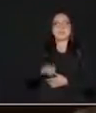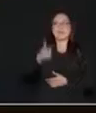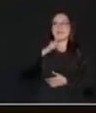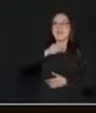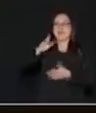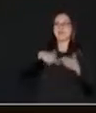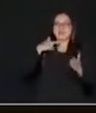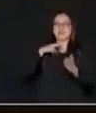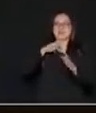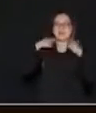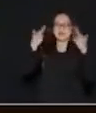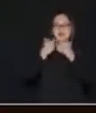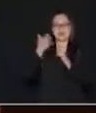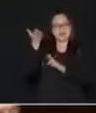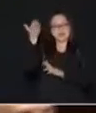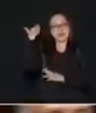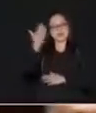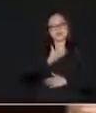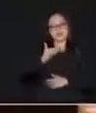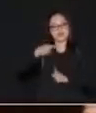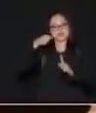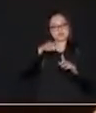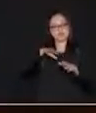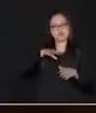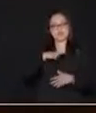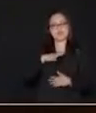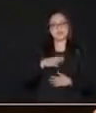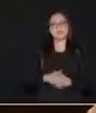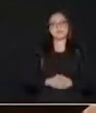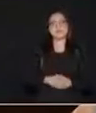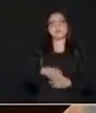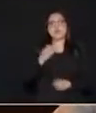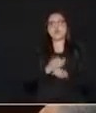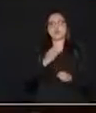encuentro. Saluda a Porfirio Muñoz Ledo,